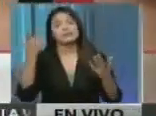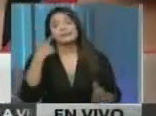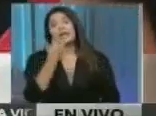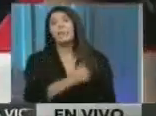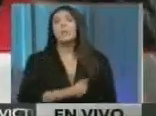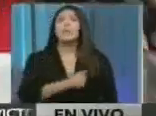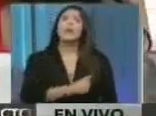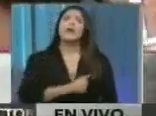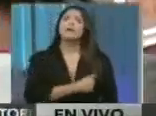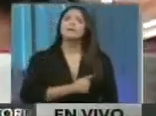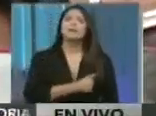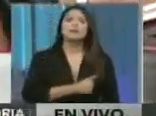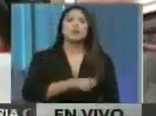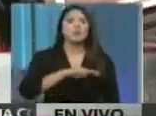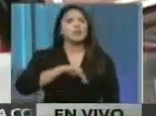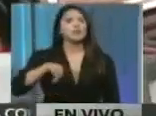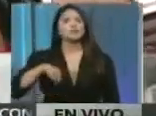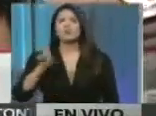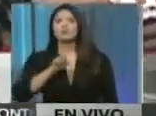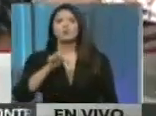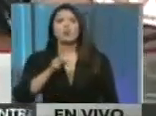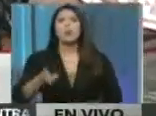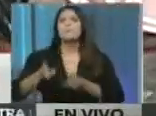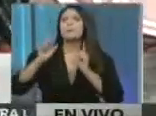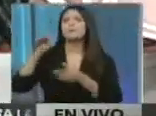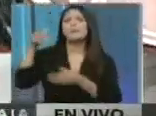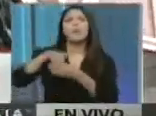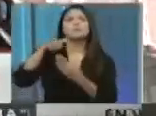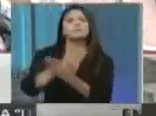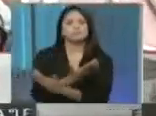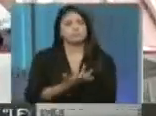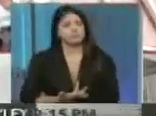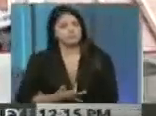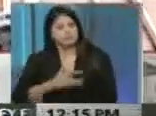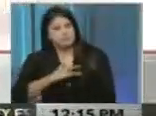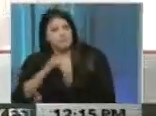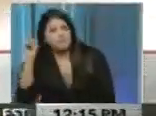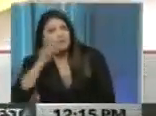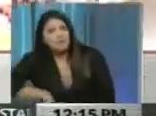pobrecitos, nosotros no los dejamos hacer referéndum. Mentira.